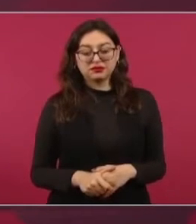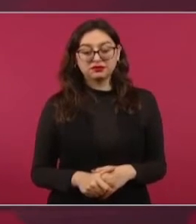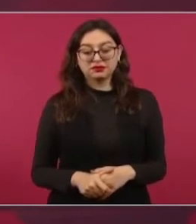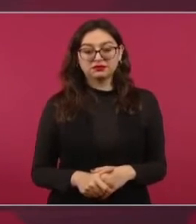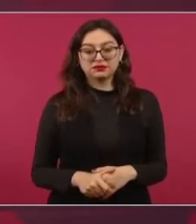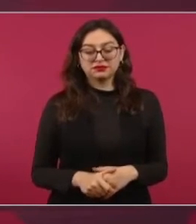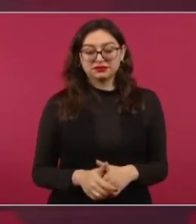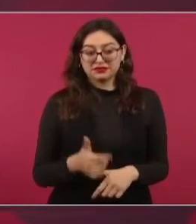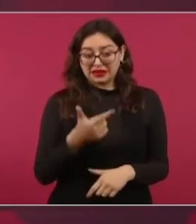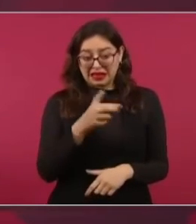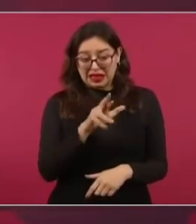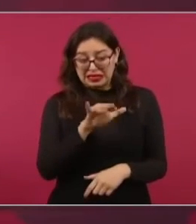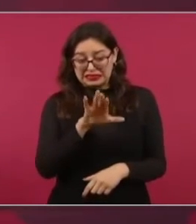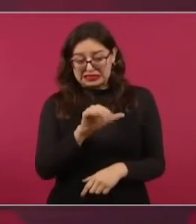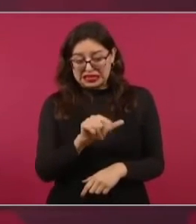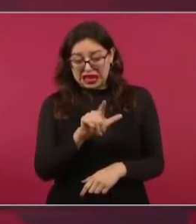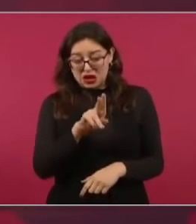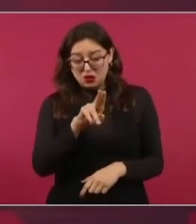García Luna?